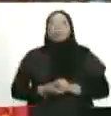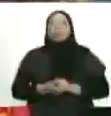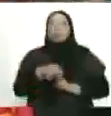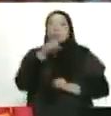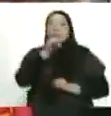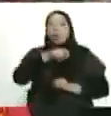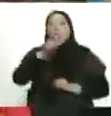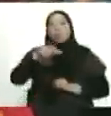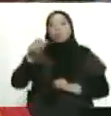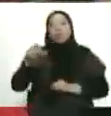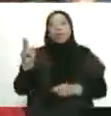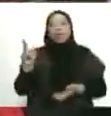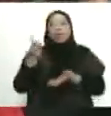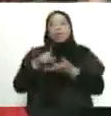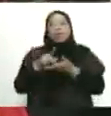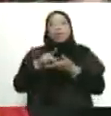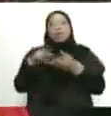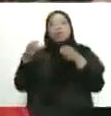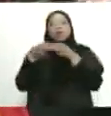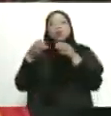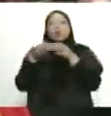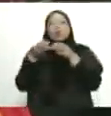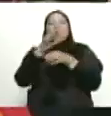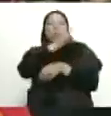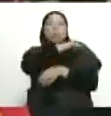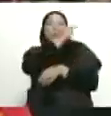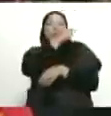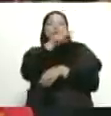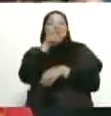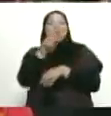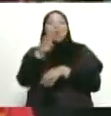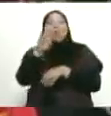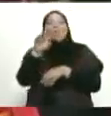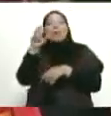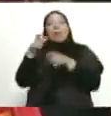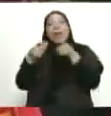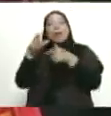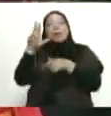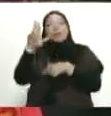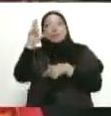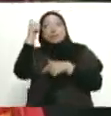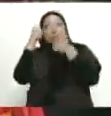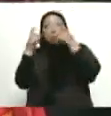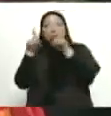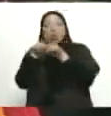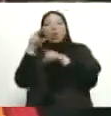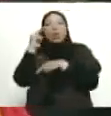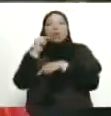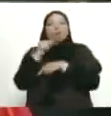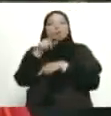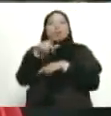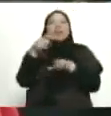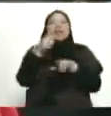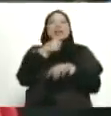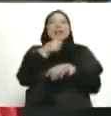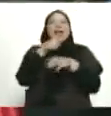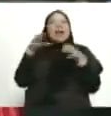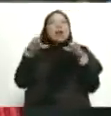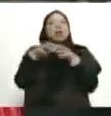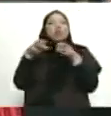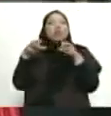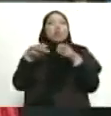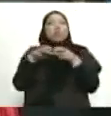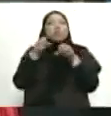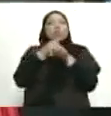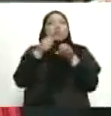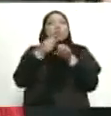aquí. Jefe de VCHE, cuando yo digo, perdóneme, cuando yo digo jefe de VCHE, hablo de equipo, ¿verdad?